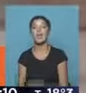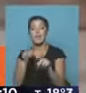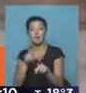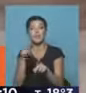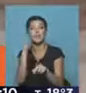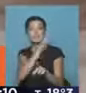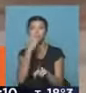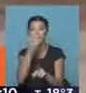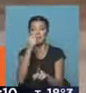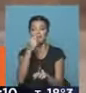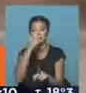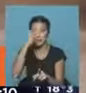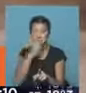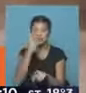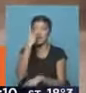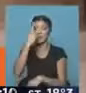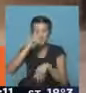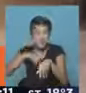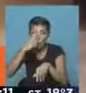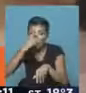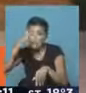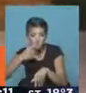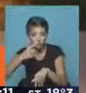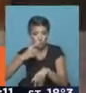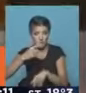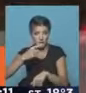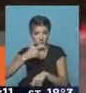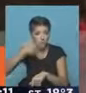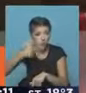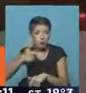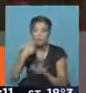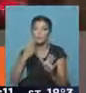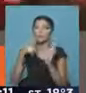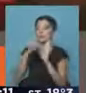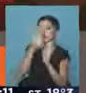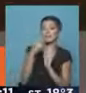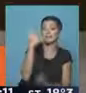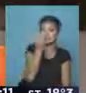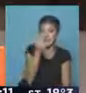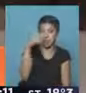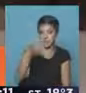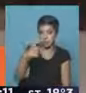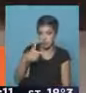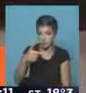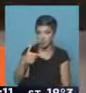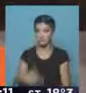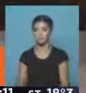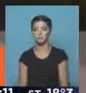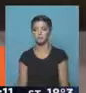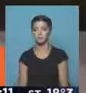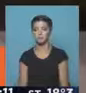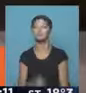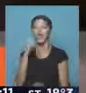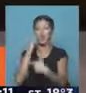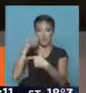veces en un minuto con el arma que llevaba. Wow. Alcanzó a dispararle 6. Mm. Esto habla de la contención policial en ese momento. Este hombre,